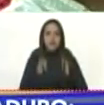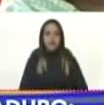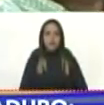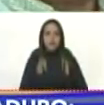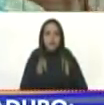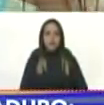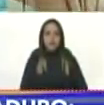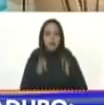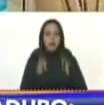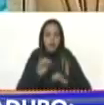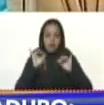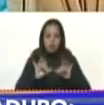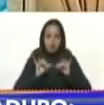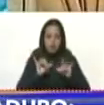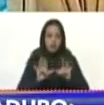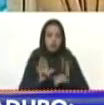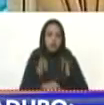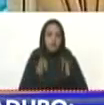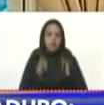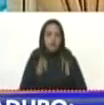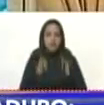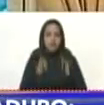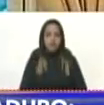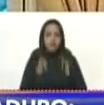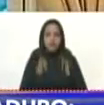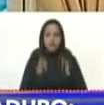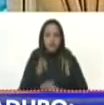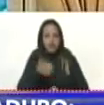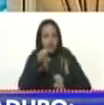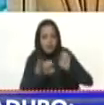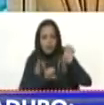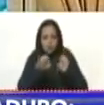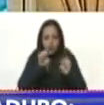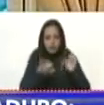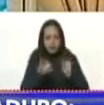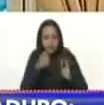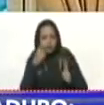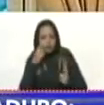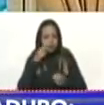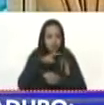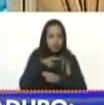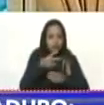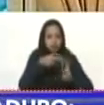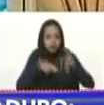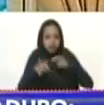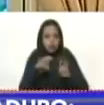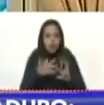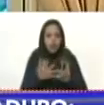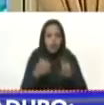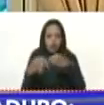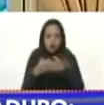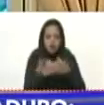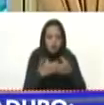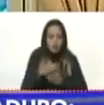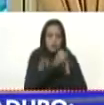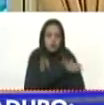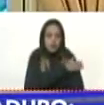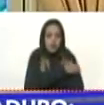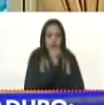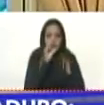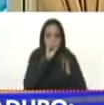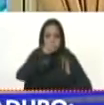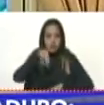Y en ese sentido, bueno, se está evaluando, se está negociando con los sectores de la oposición de la Asamblea